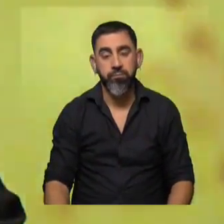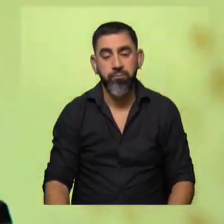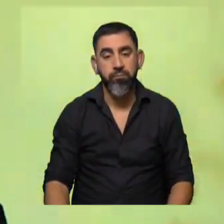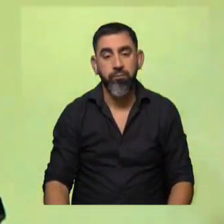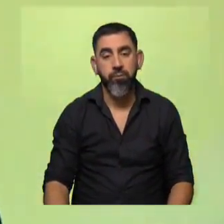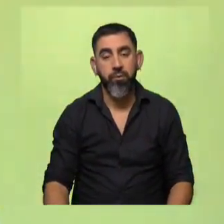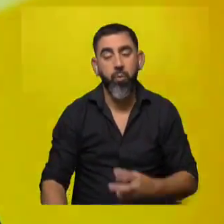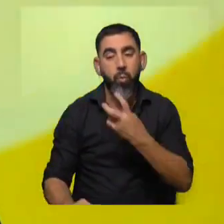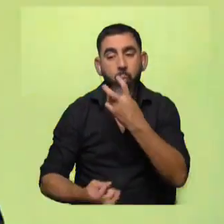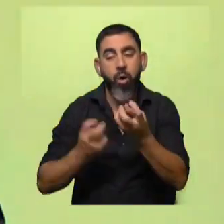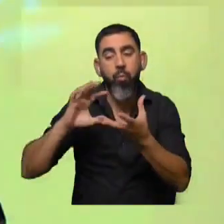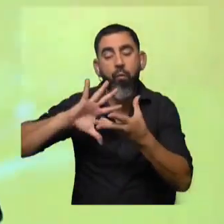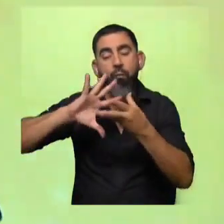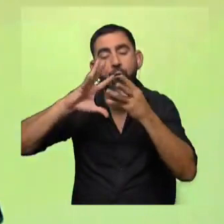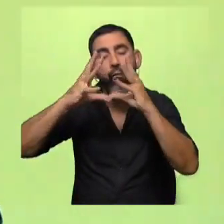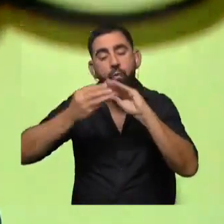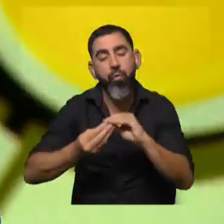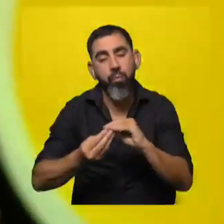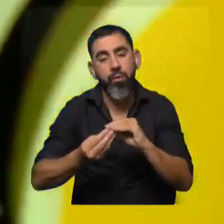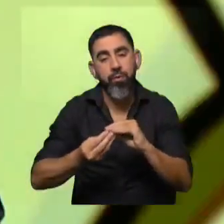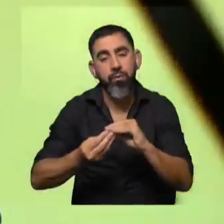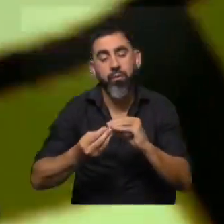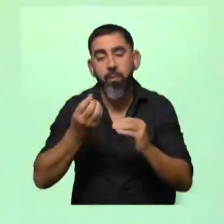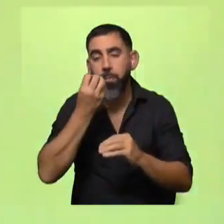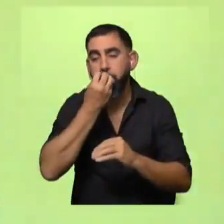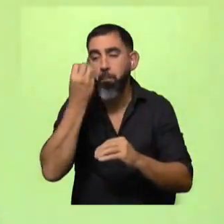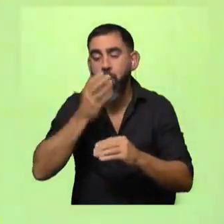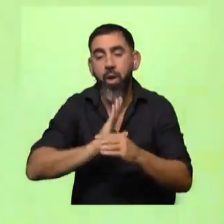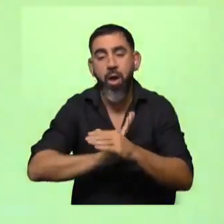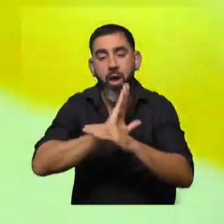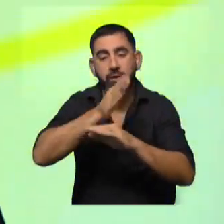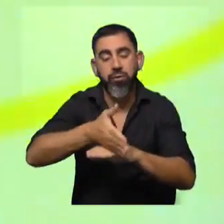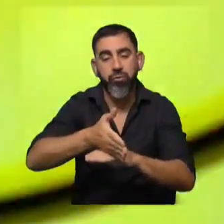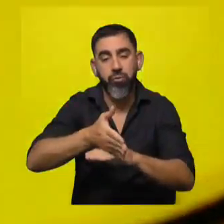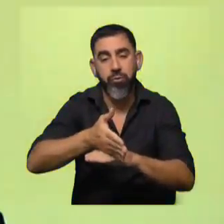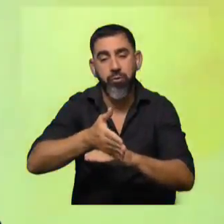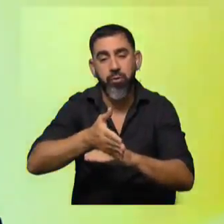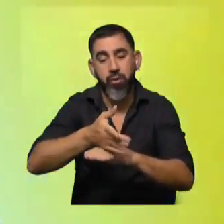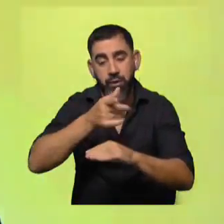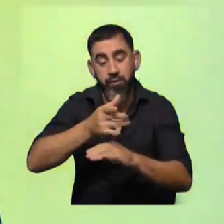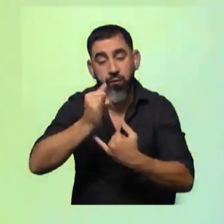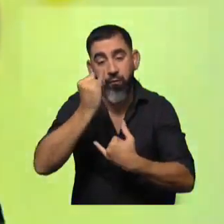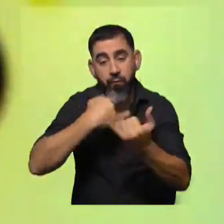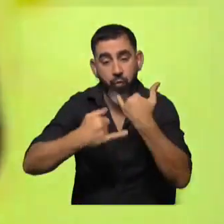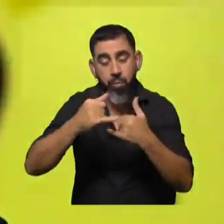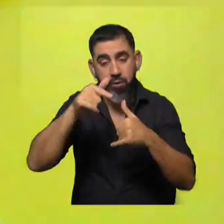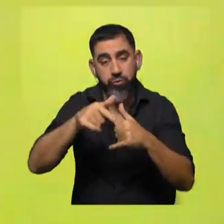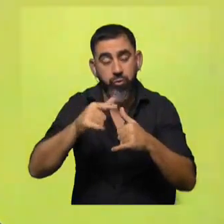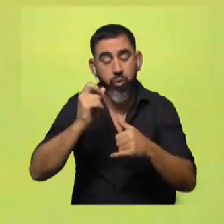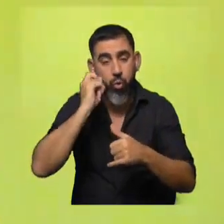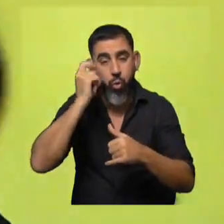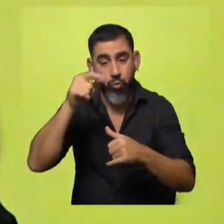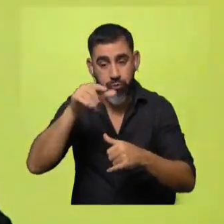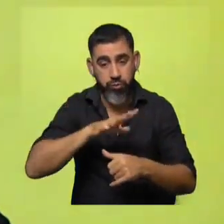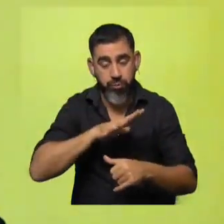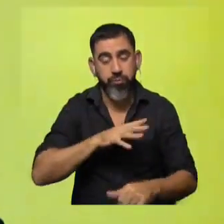intentar encontrar formas de mejorar la accesibilidad a esos contenidos y ese conocimiento que está